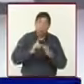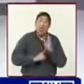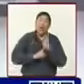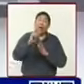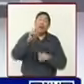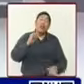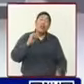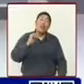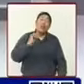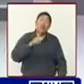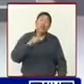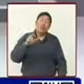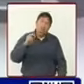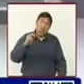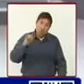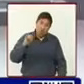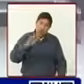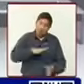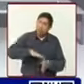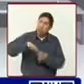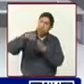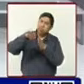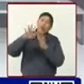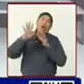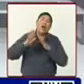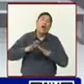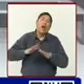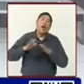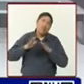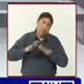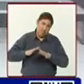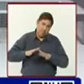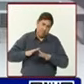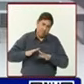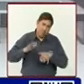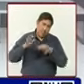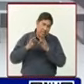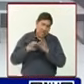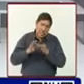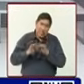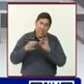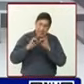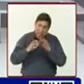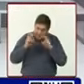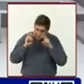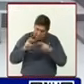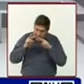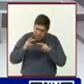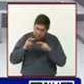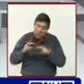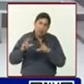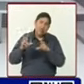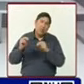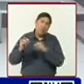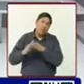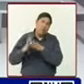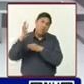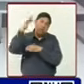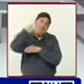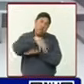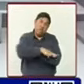gerente de EPSAS le está pidiendo a la población del Alto calma, porque están haciendo continuas revisiones para evitar cualquier